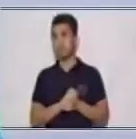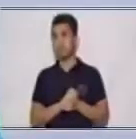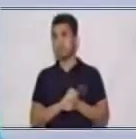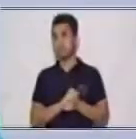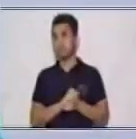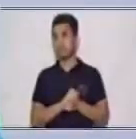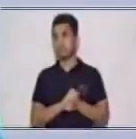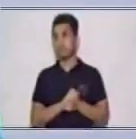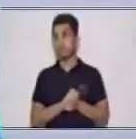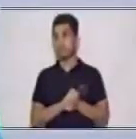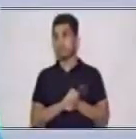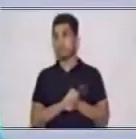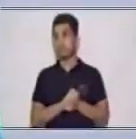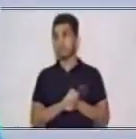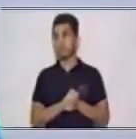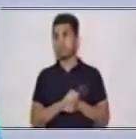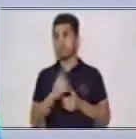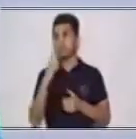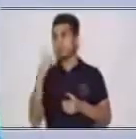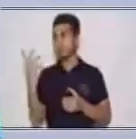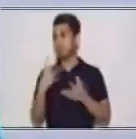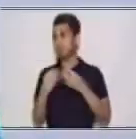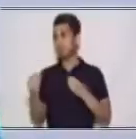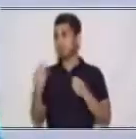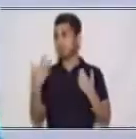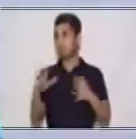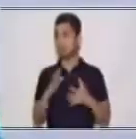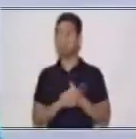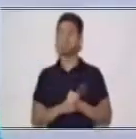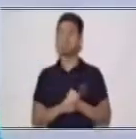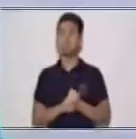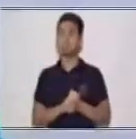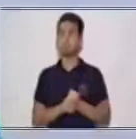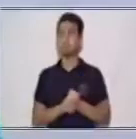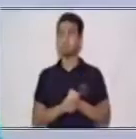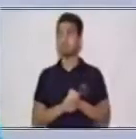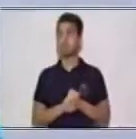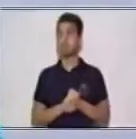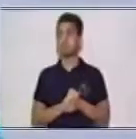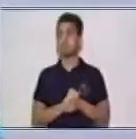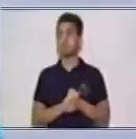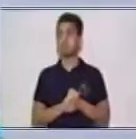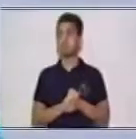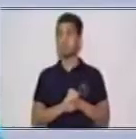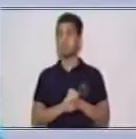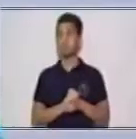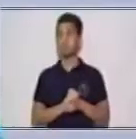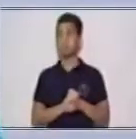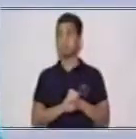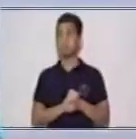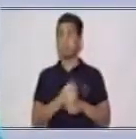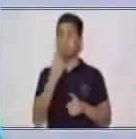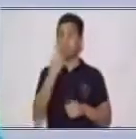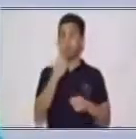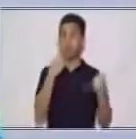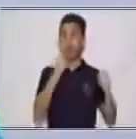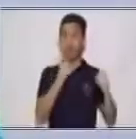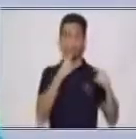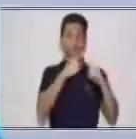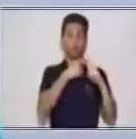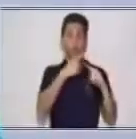9 por 7. Y aquí pues ya aplicamos nuestras operaciones, nuestra jerarquía, primero los productos y por último la